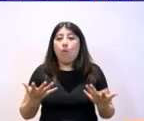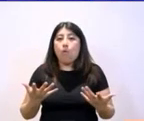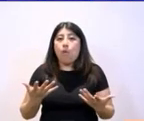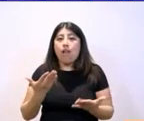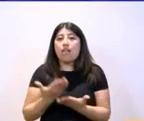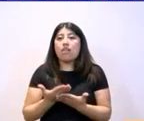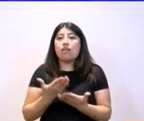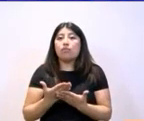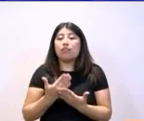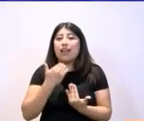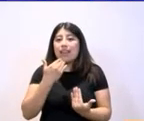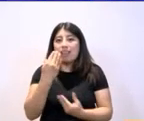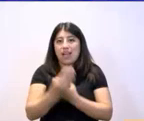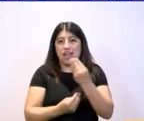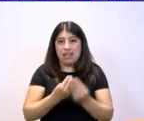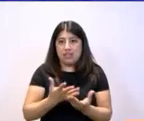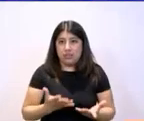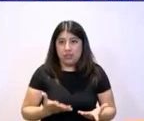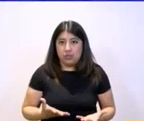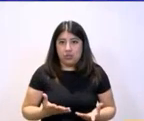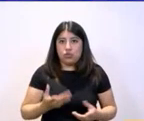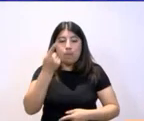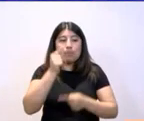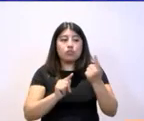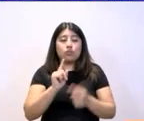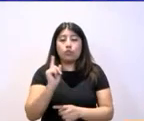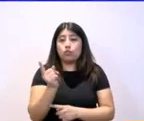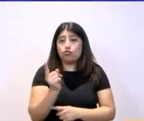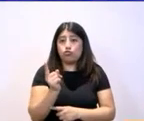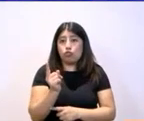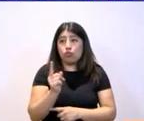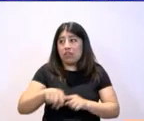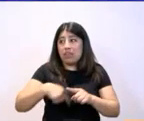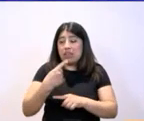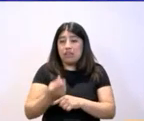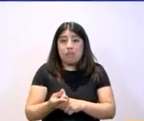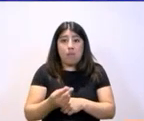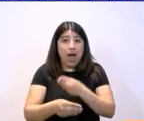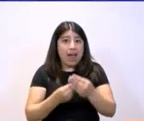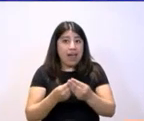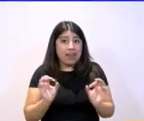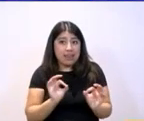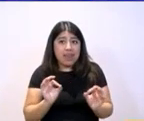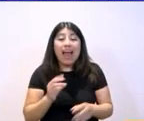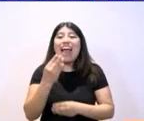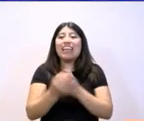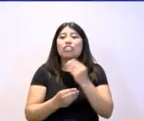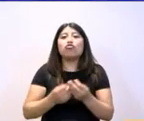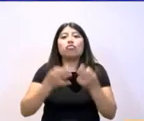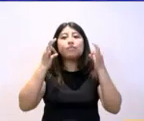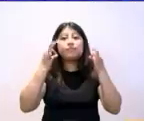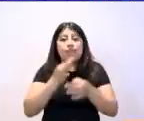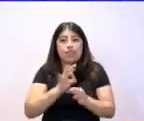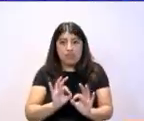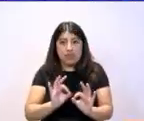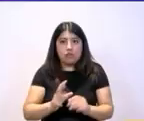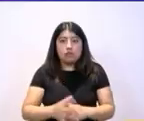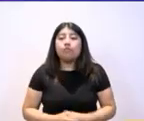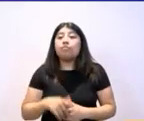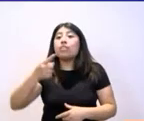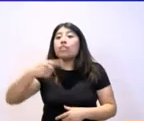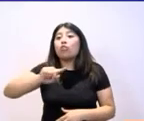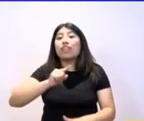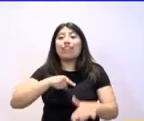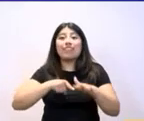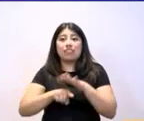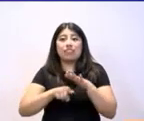demuestra con hechos, no solo con presupuestos que luego no ejecutan, sino con hechos concretos. Y les toca gestionar a